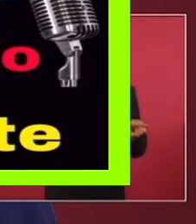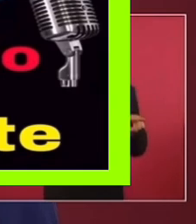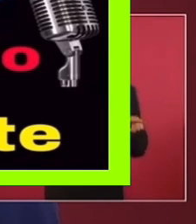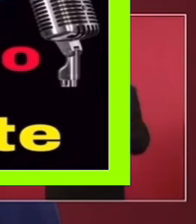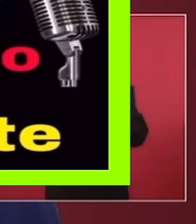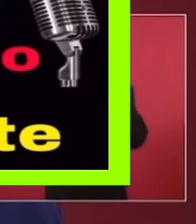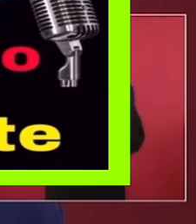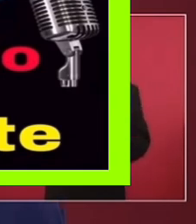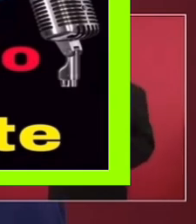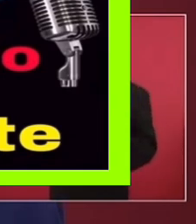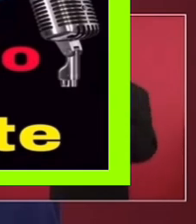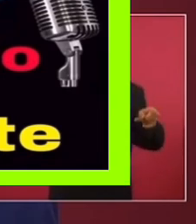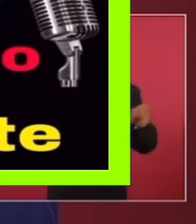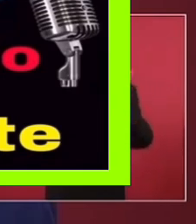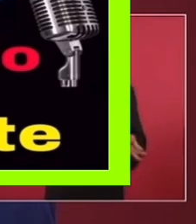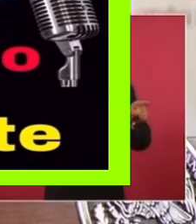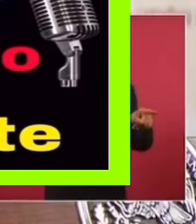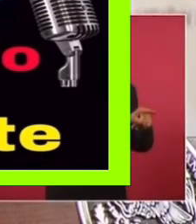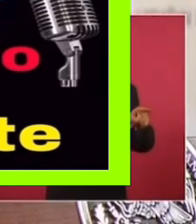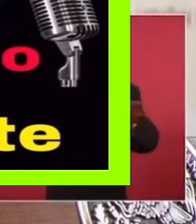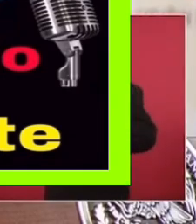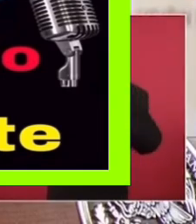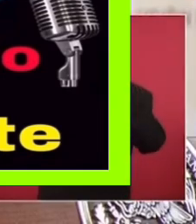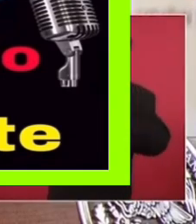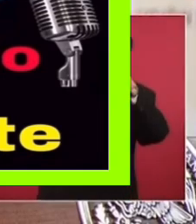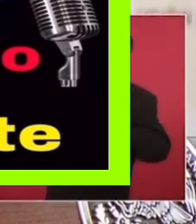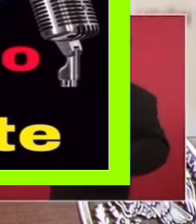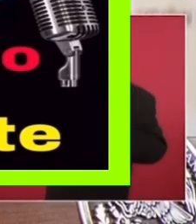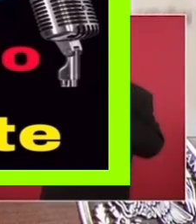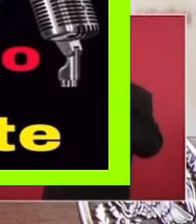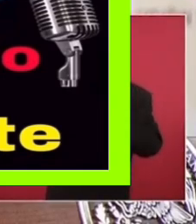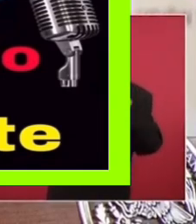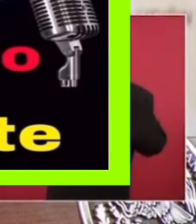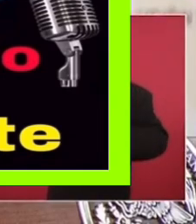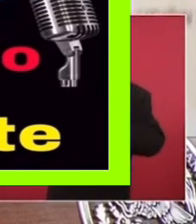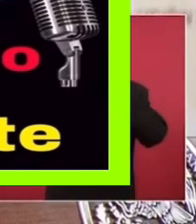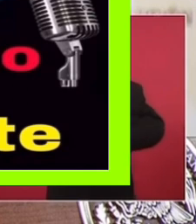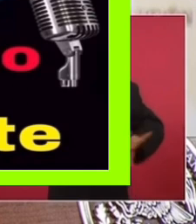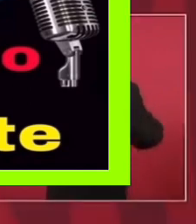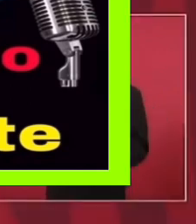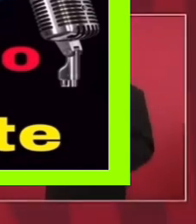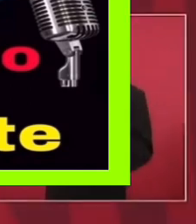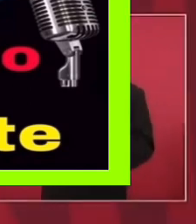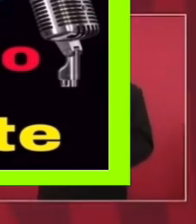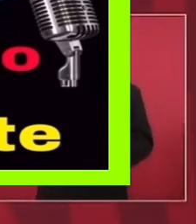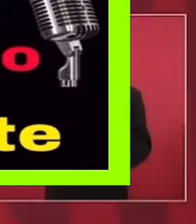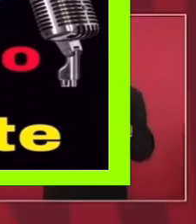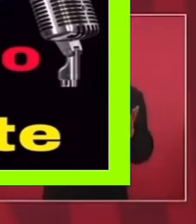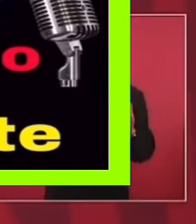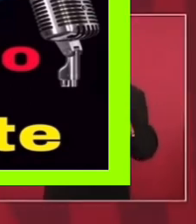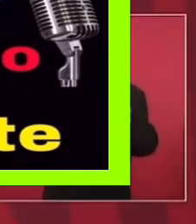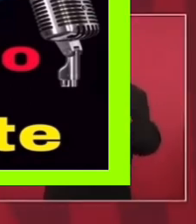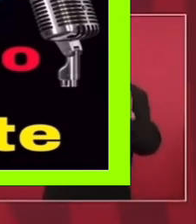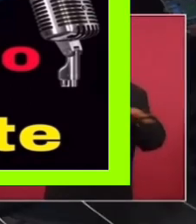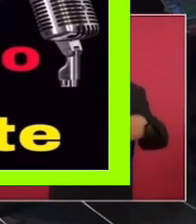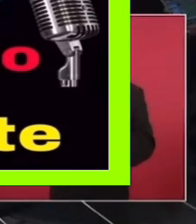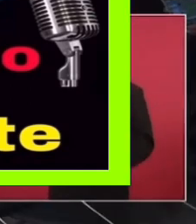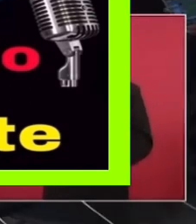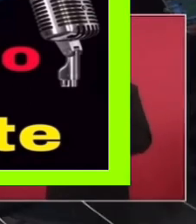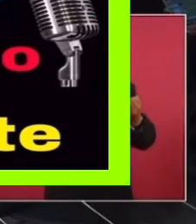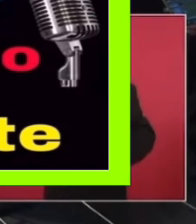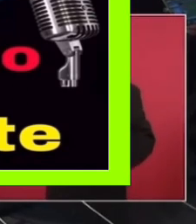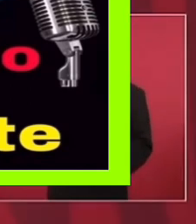como dictador. Se los aseguro que se queda hasta el 2030, por lo menos, si es que Dios le presta vida. Y si